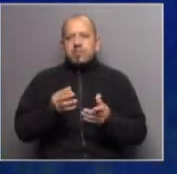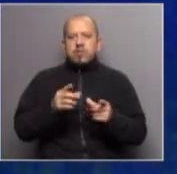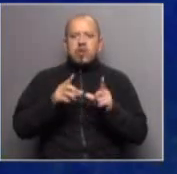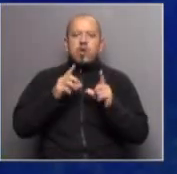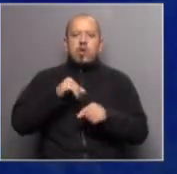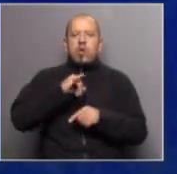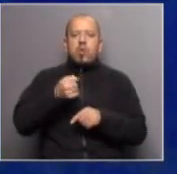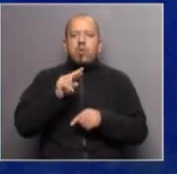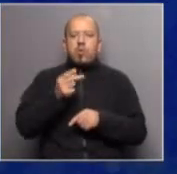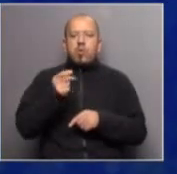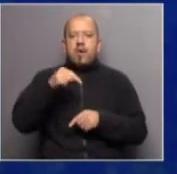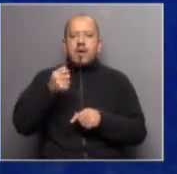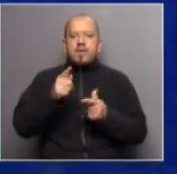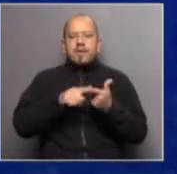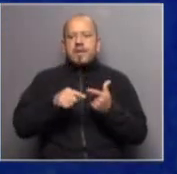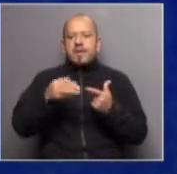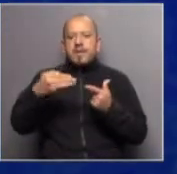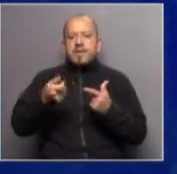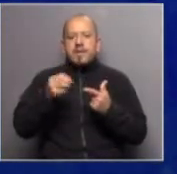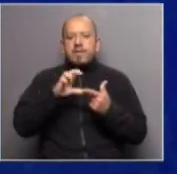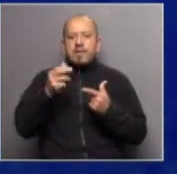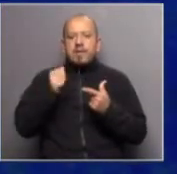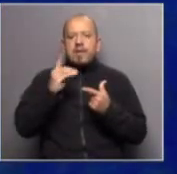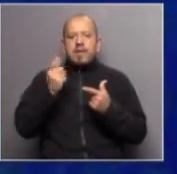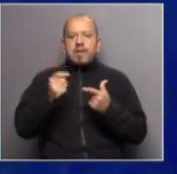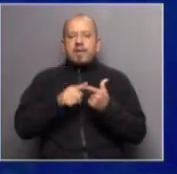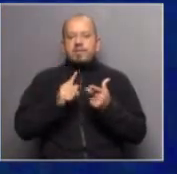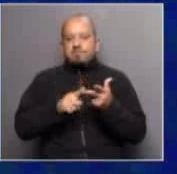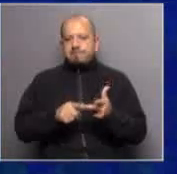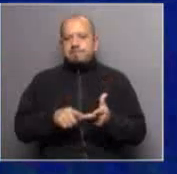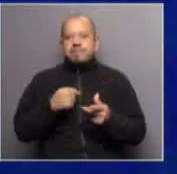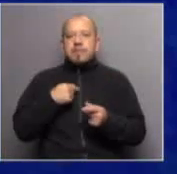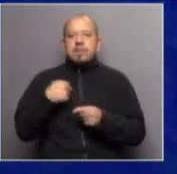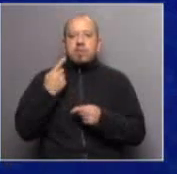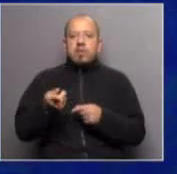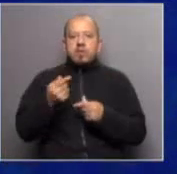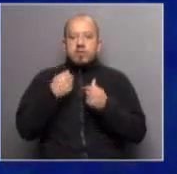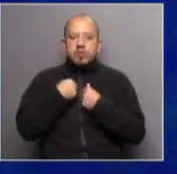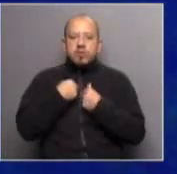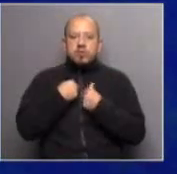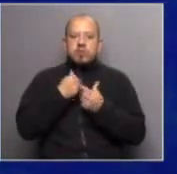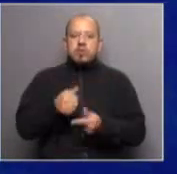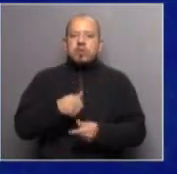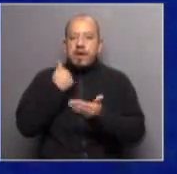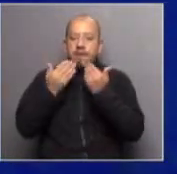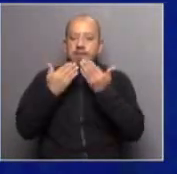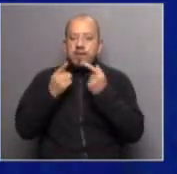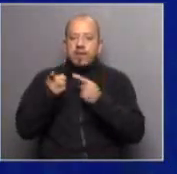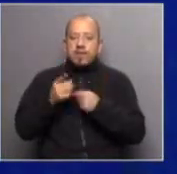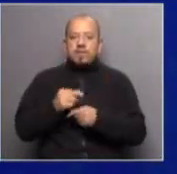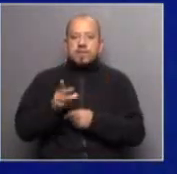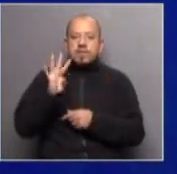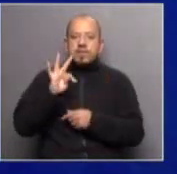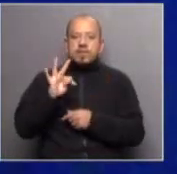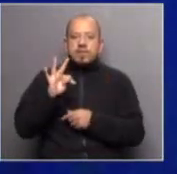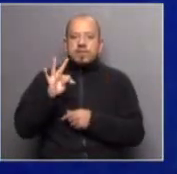Ibarburu, Barradas y obviamente Margarita Xirgu. Y después yo voy a estar conversando con Ernesto